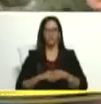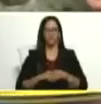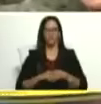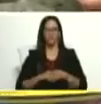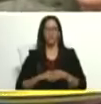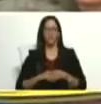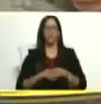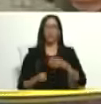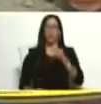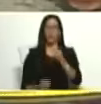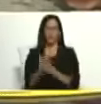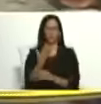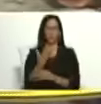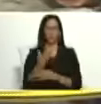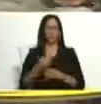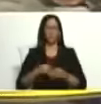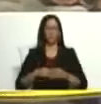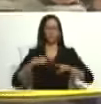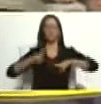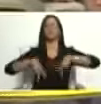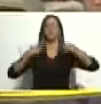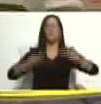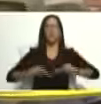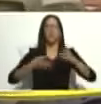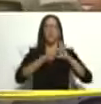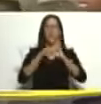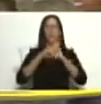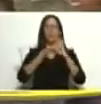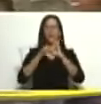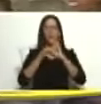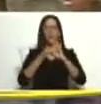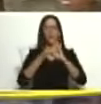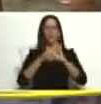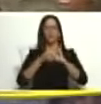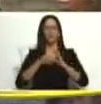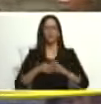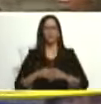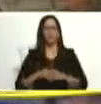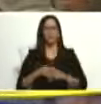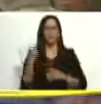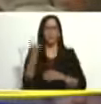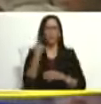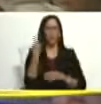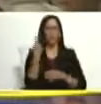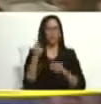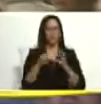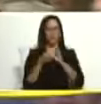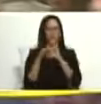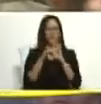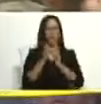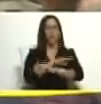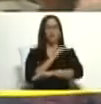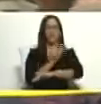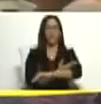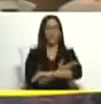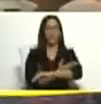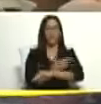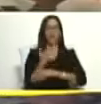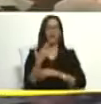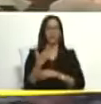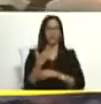La refundó para unificarla en una sola fuerza